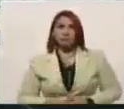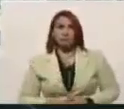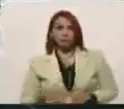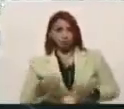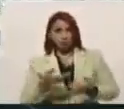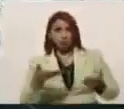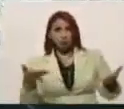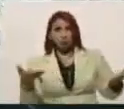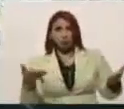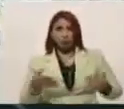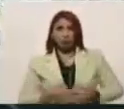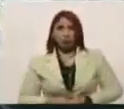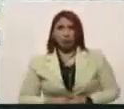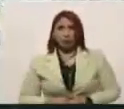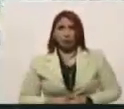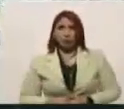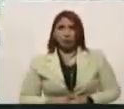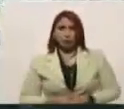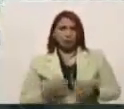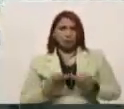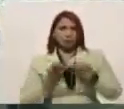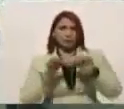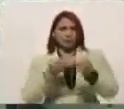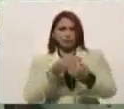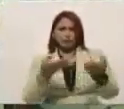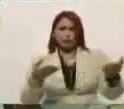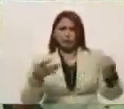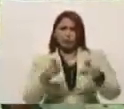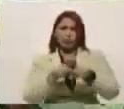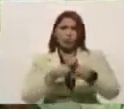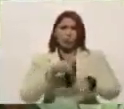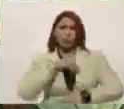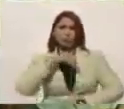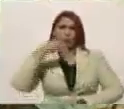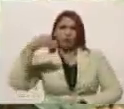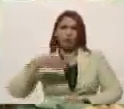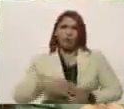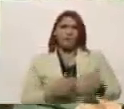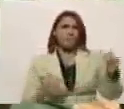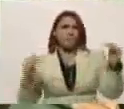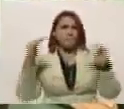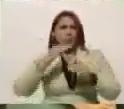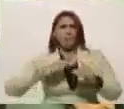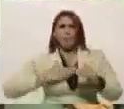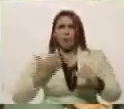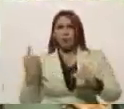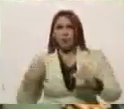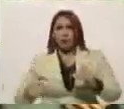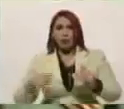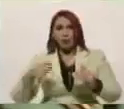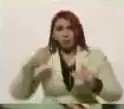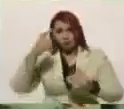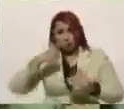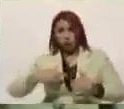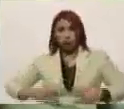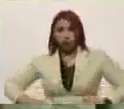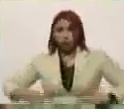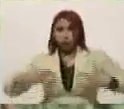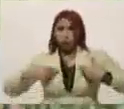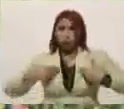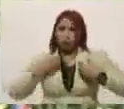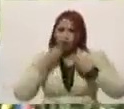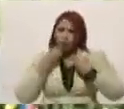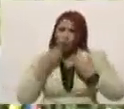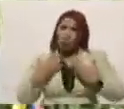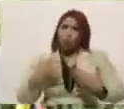ustedes siguen así con ese espíritu, lo máximo que puede tener uno como ser humano, en las